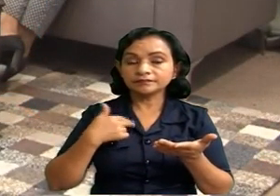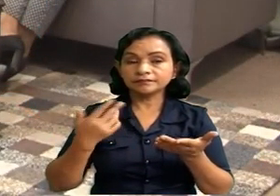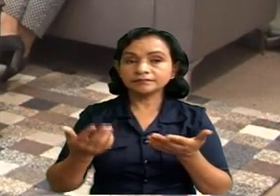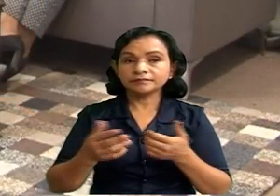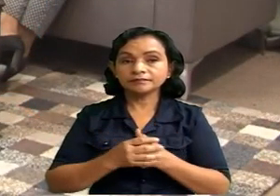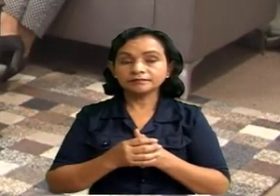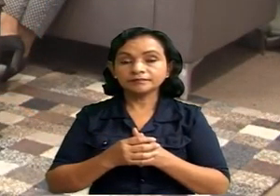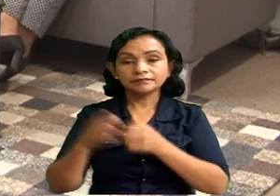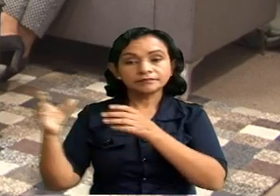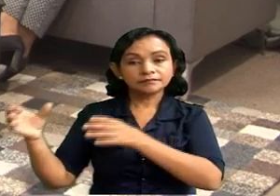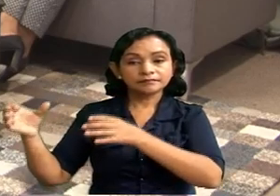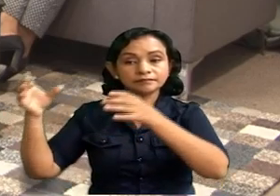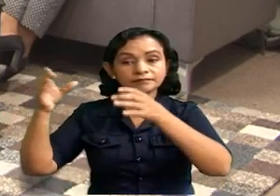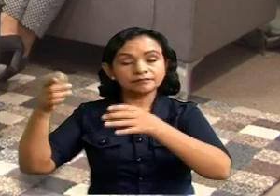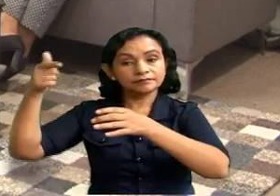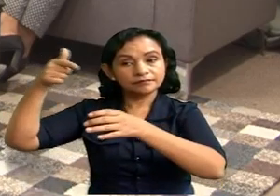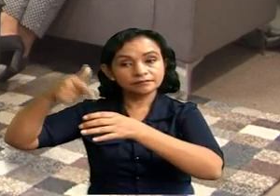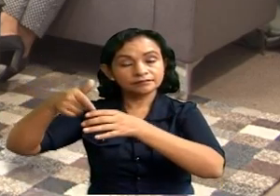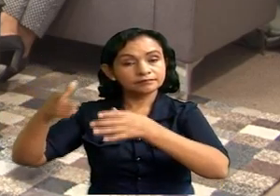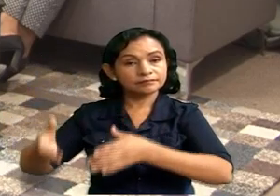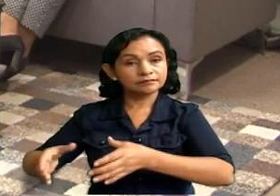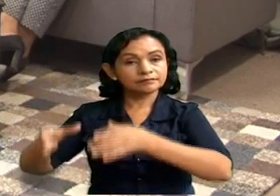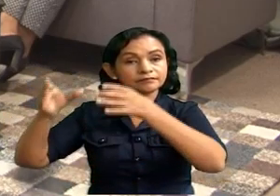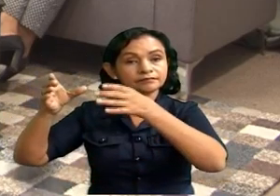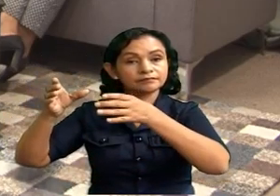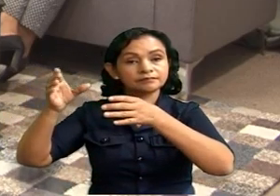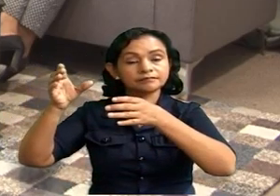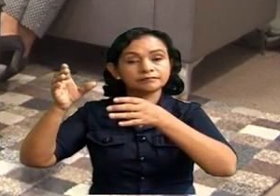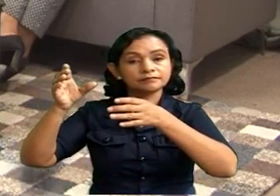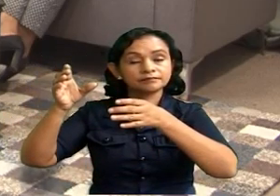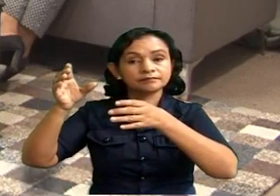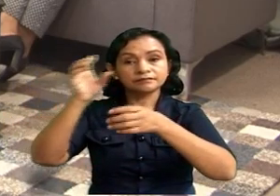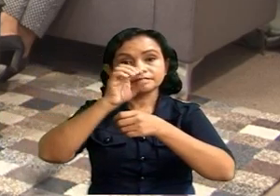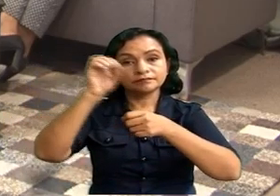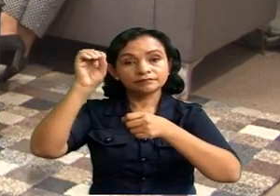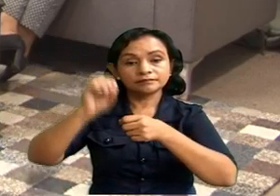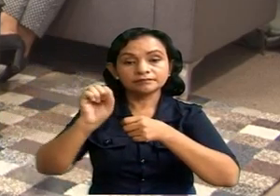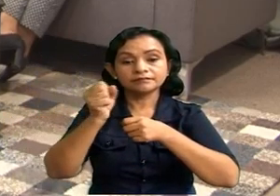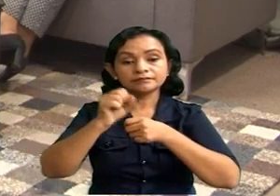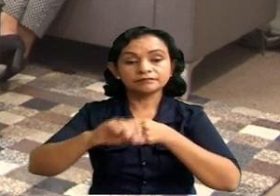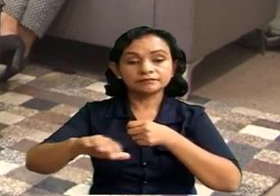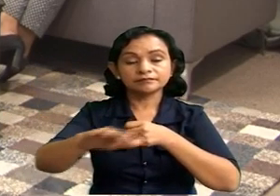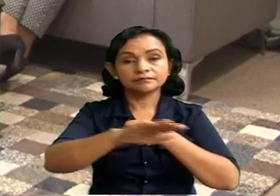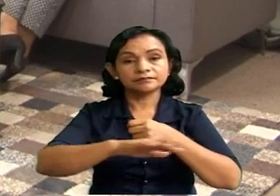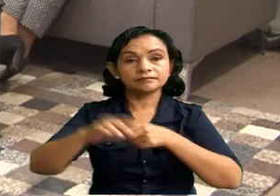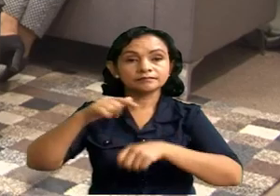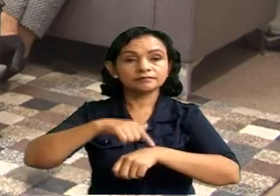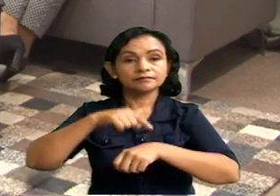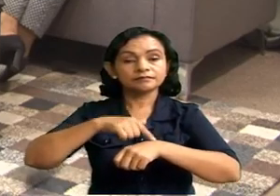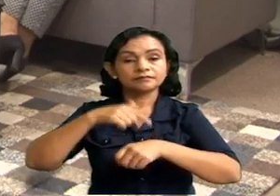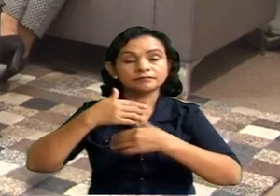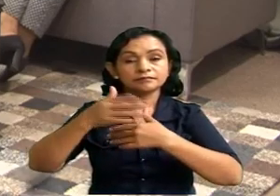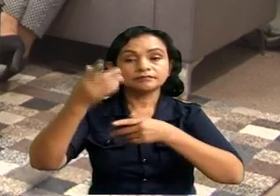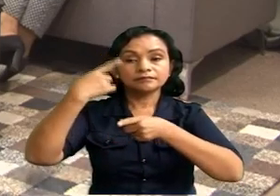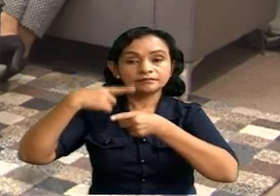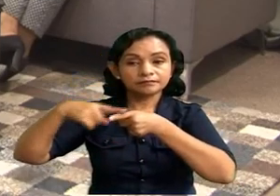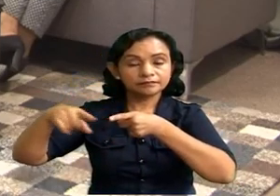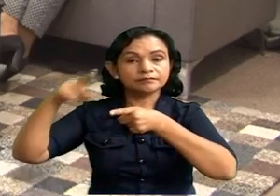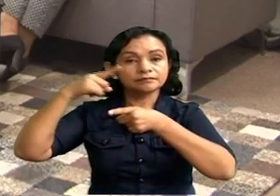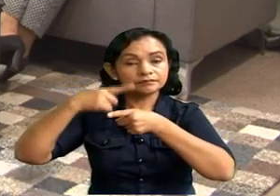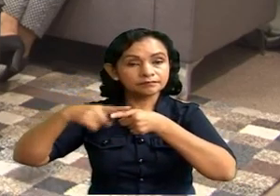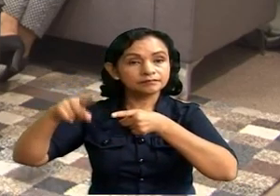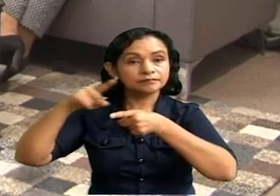este envío de petróleo, un porcentaje a lo social, con un periodo de gracia para pagar.